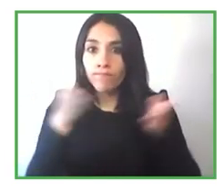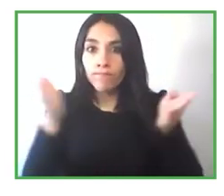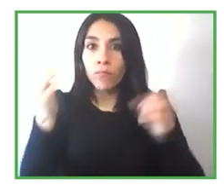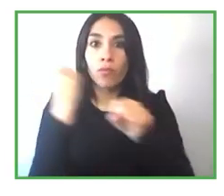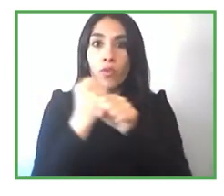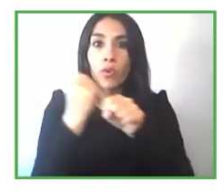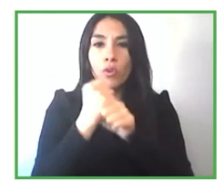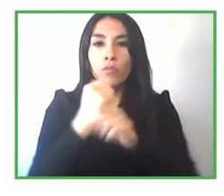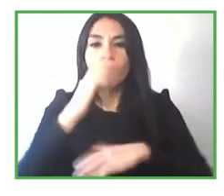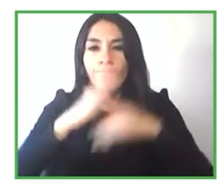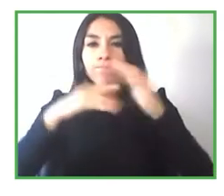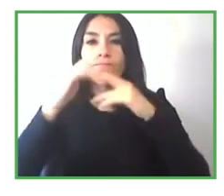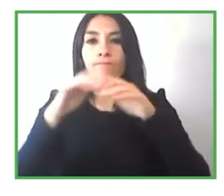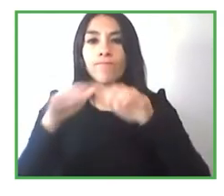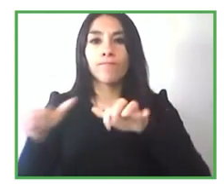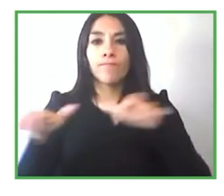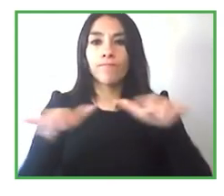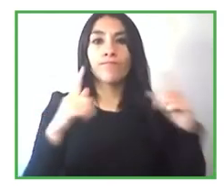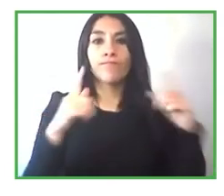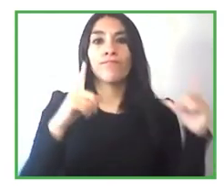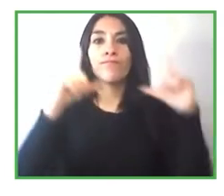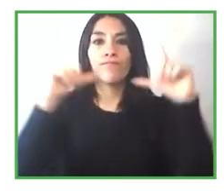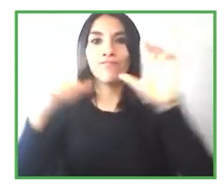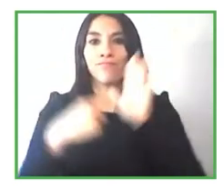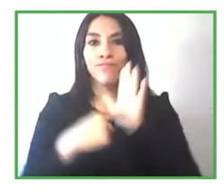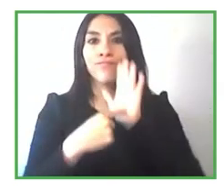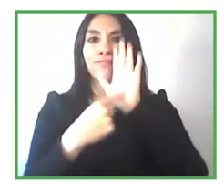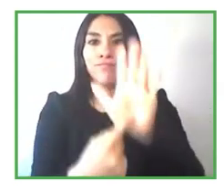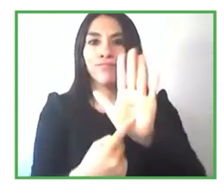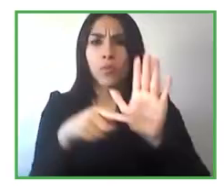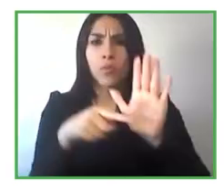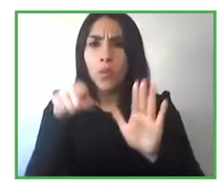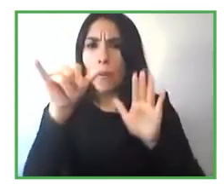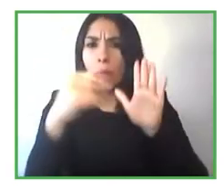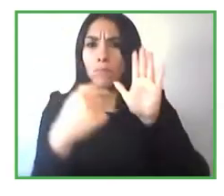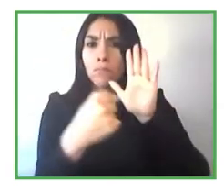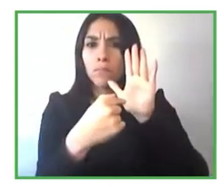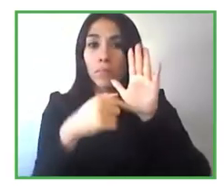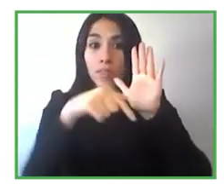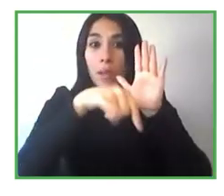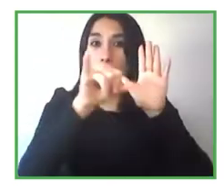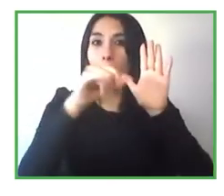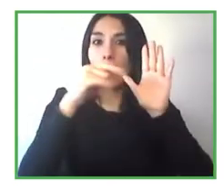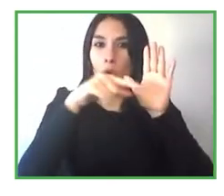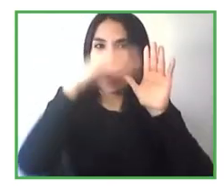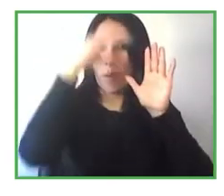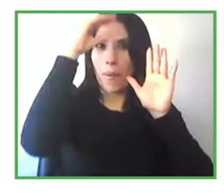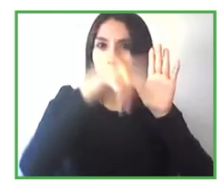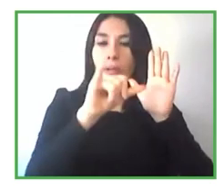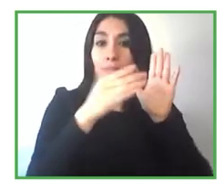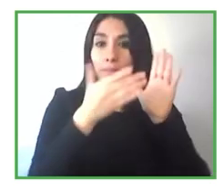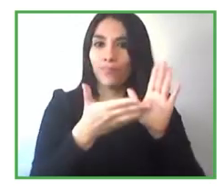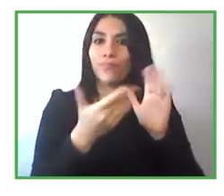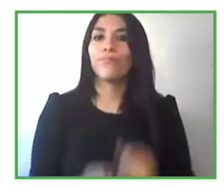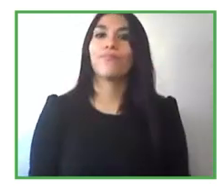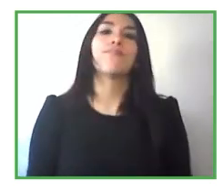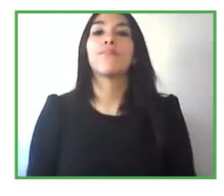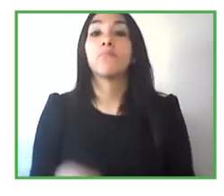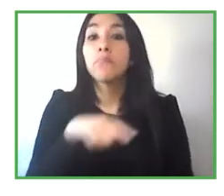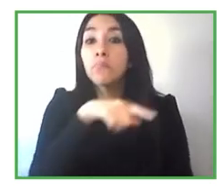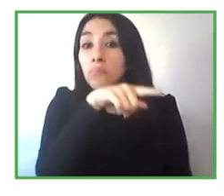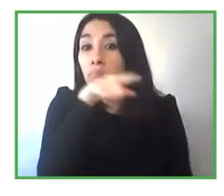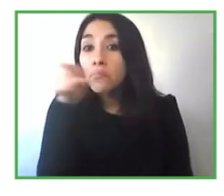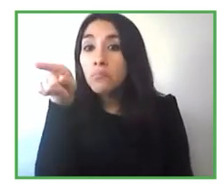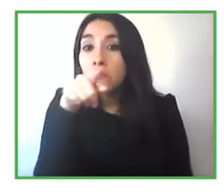hoy. Y esto lo hace cada semana para Ernst & Young. Así es que nunca vamos a decir que somos